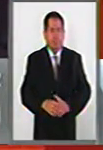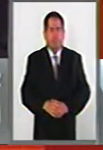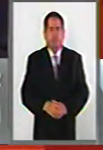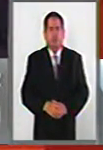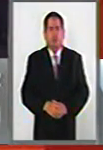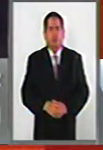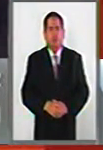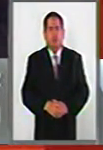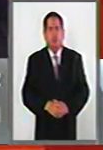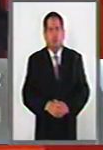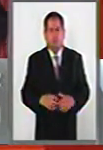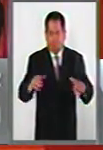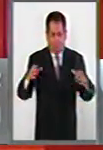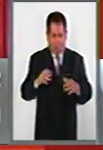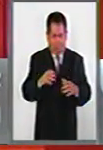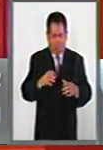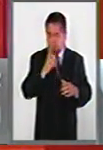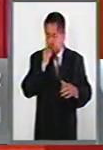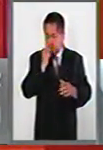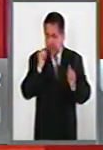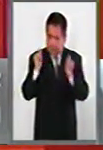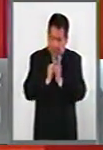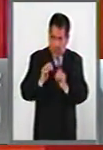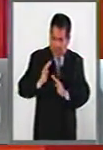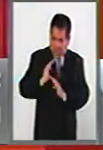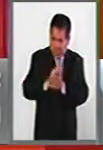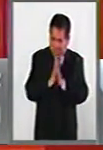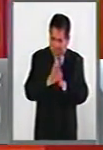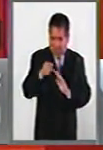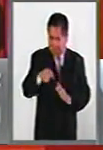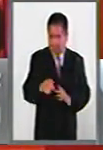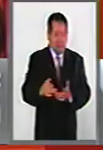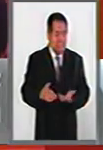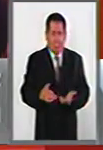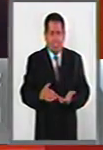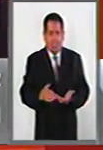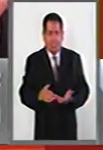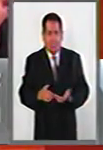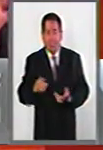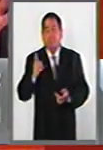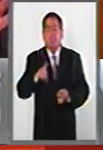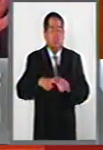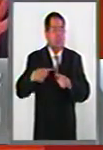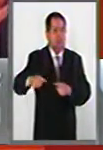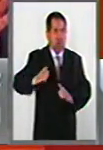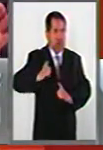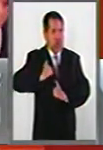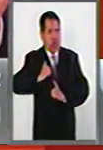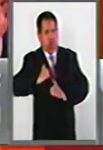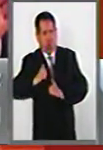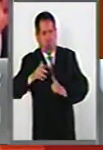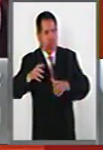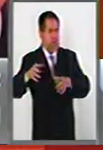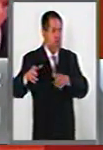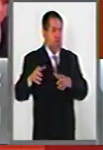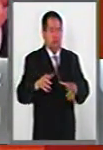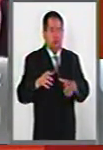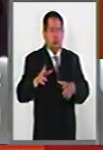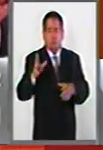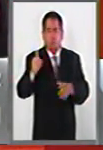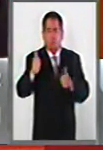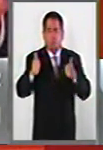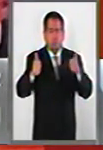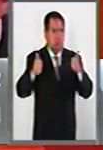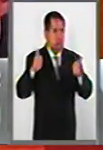Un Estado policíaco militar es aquel en donde la fuerza castrense no está subordinada a